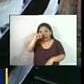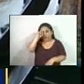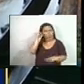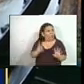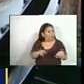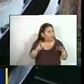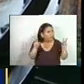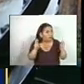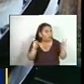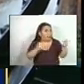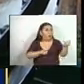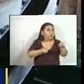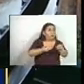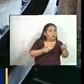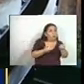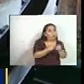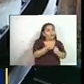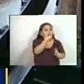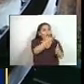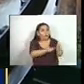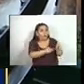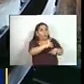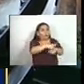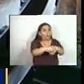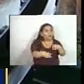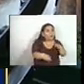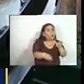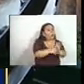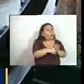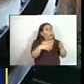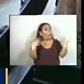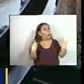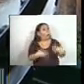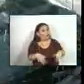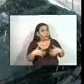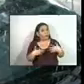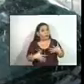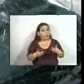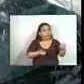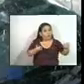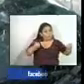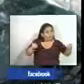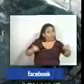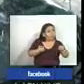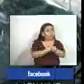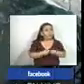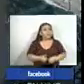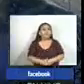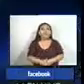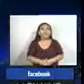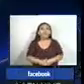el caso del diputado Arturo Magaña, involucrado en un trágico accidente de tránsito.